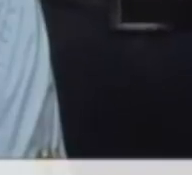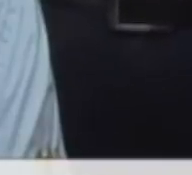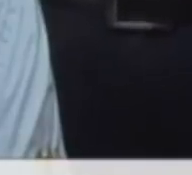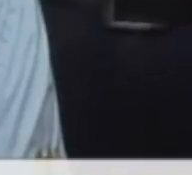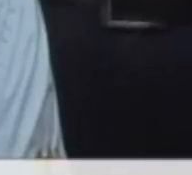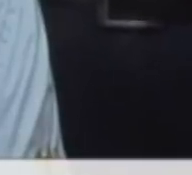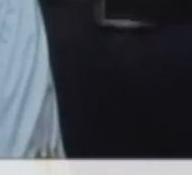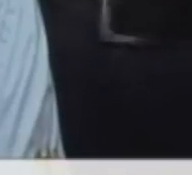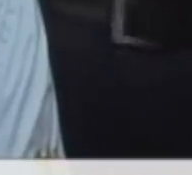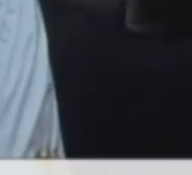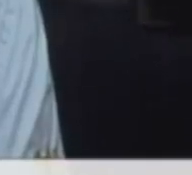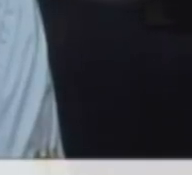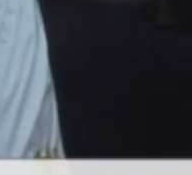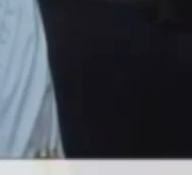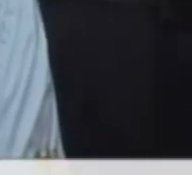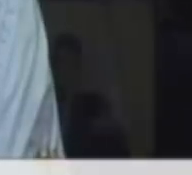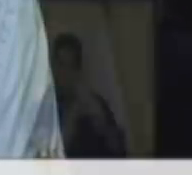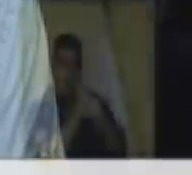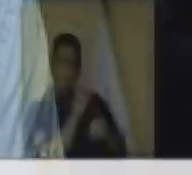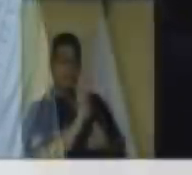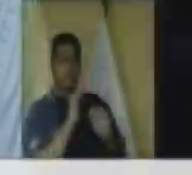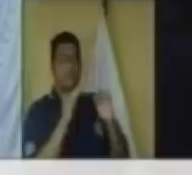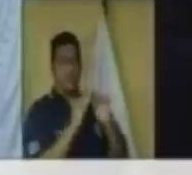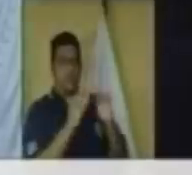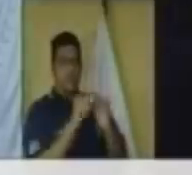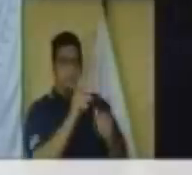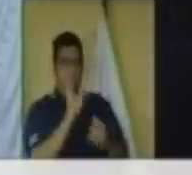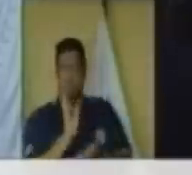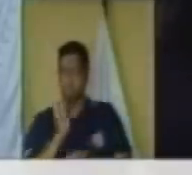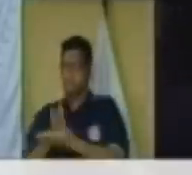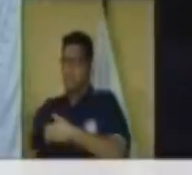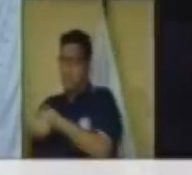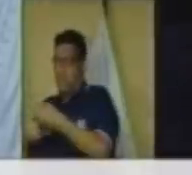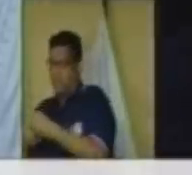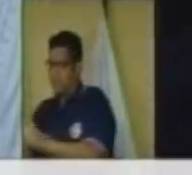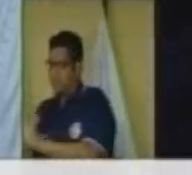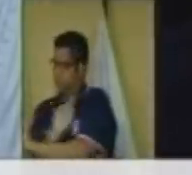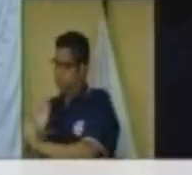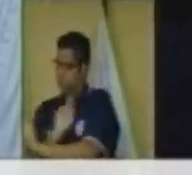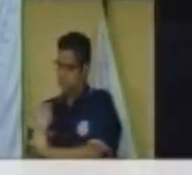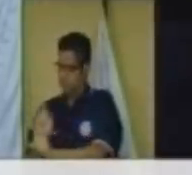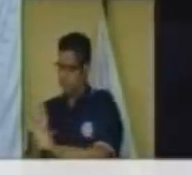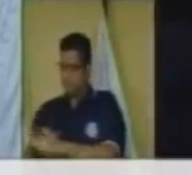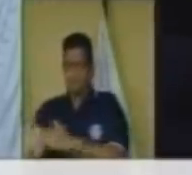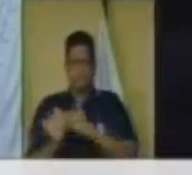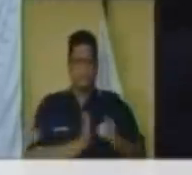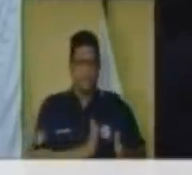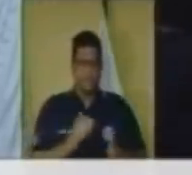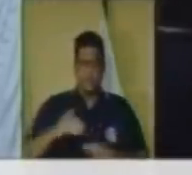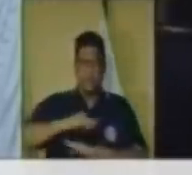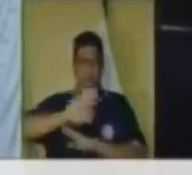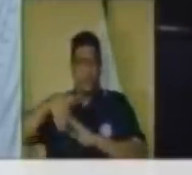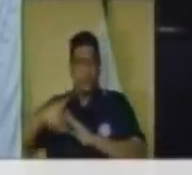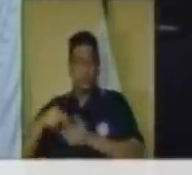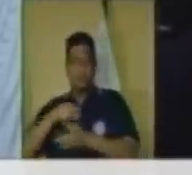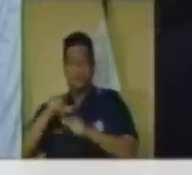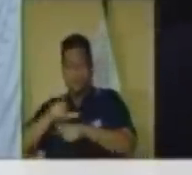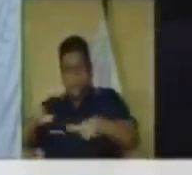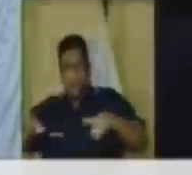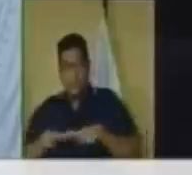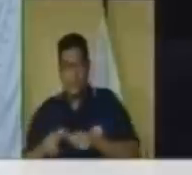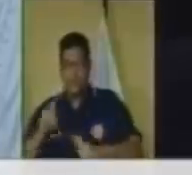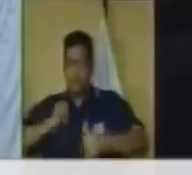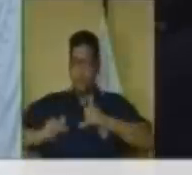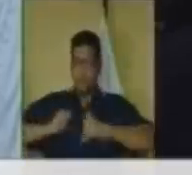contagio del COVID-19. Todos los centros de recreación laboral estarán cerrados a partir